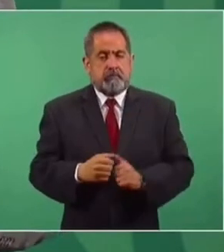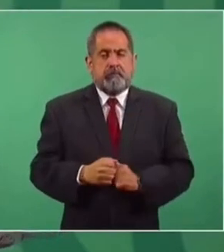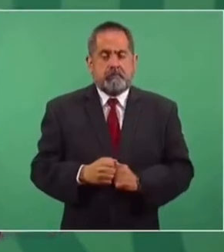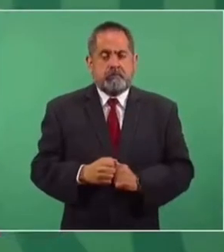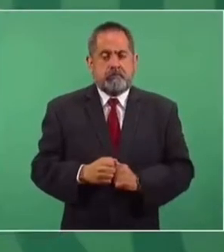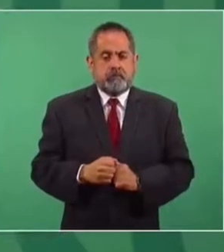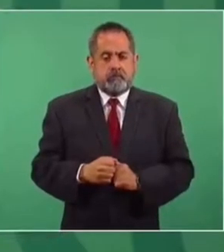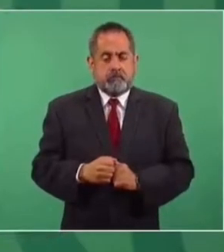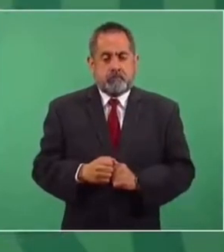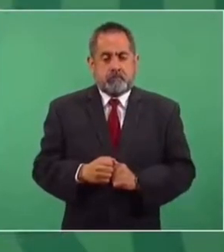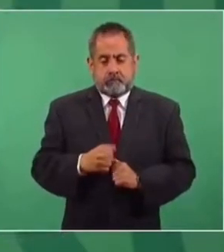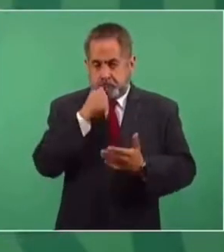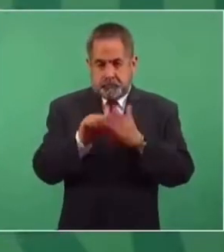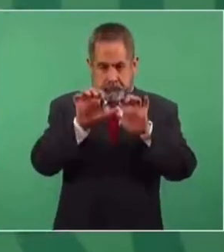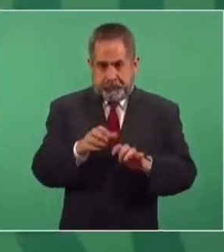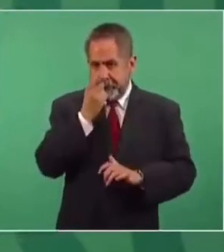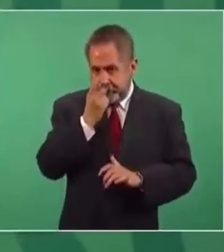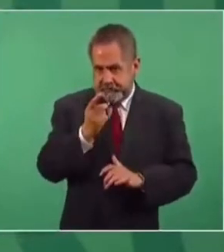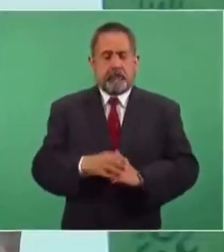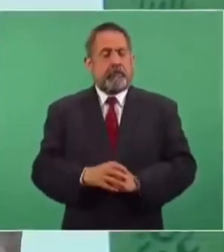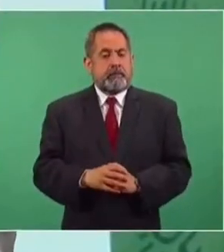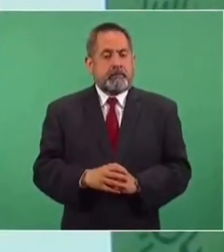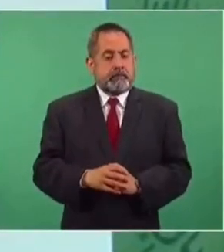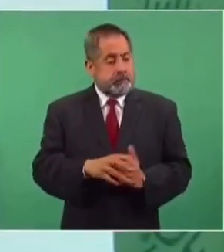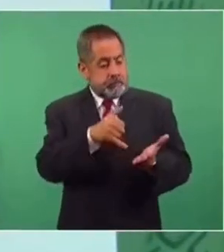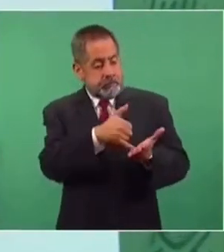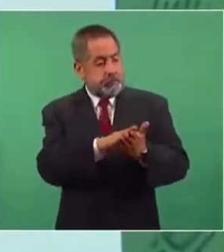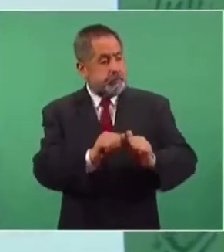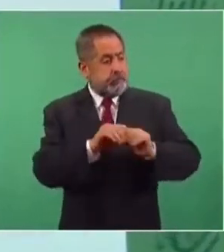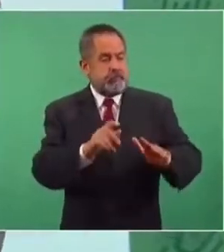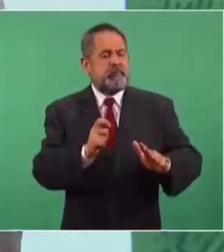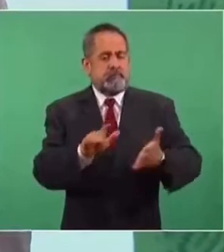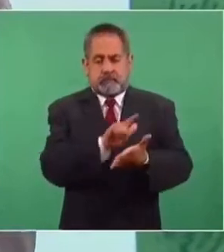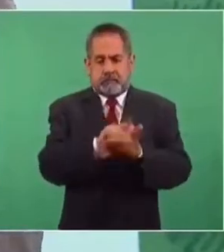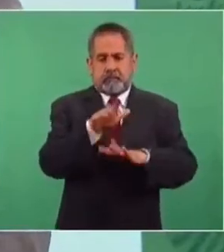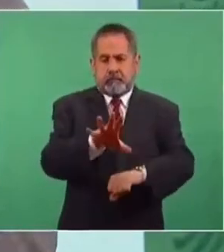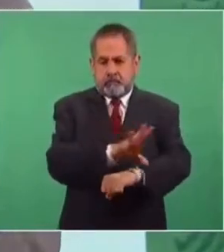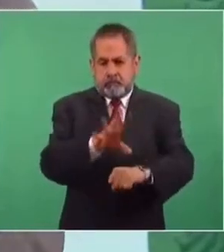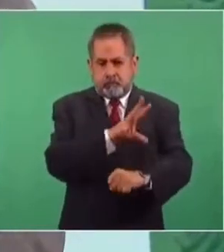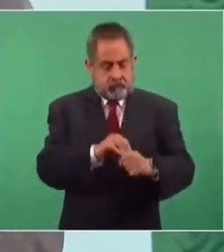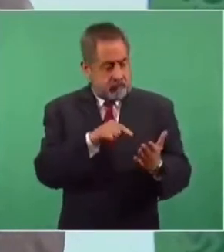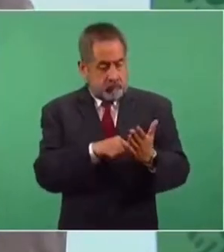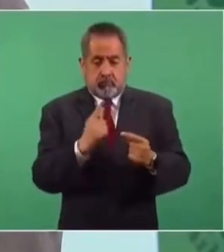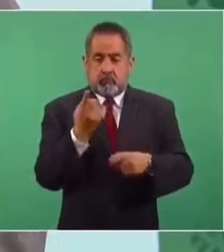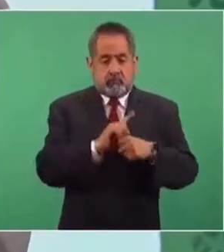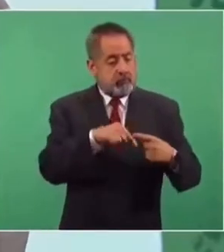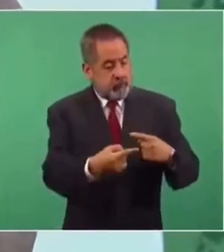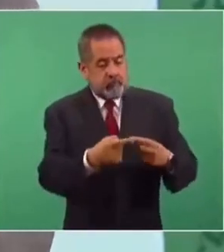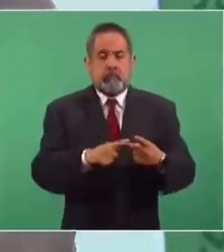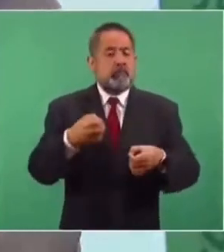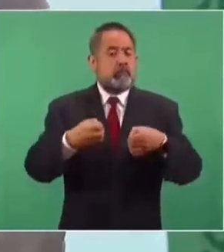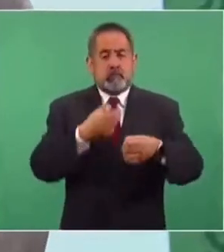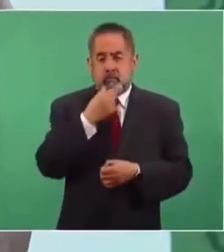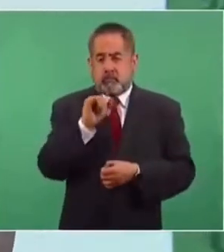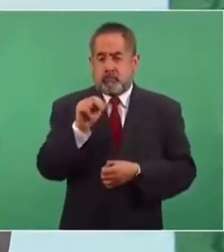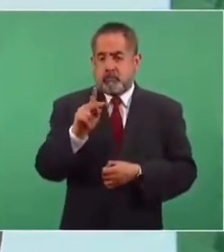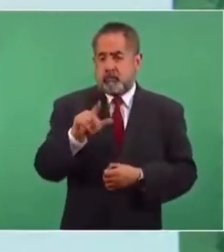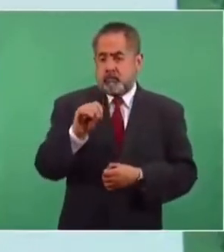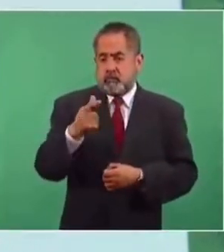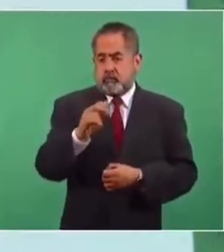un día después de haberse publicado la reforma a la ley de la industria eléctrica, el juez Juan Pablo Gómez